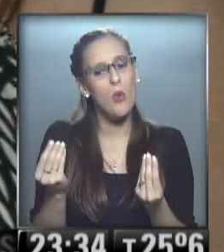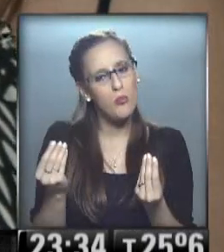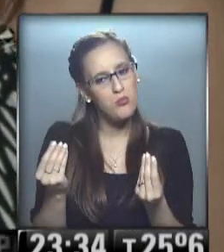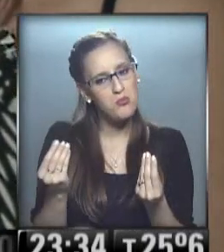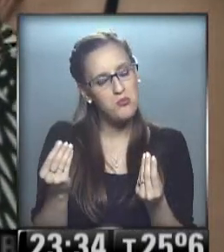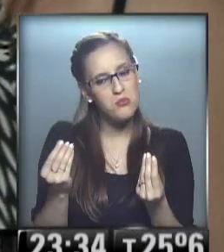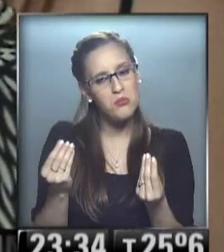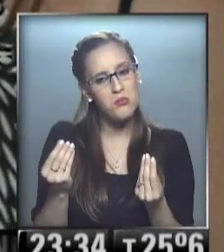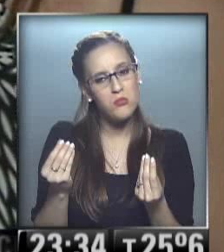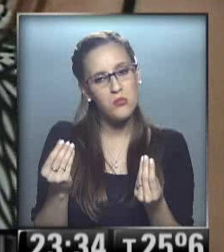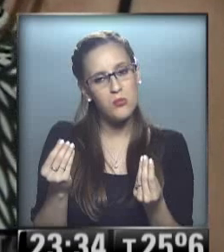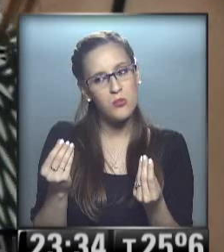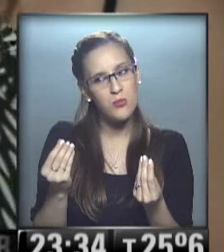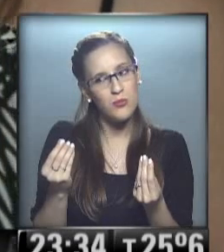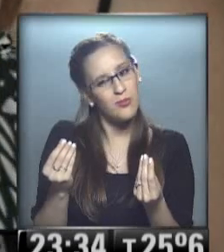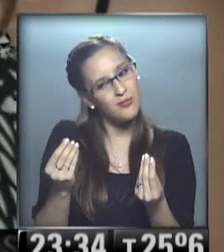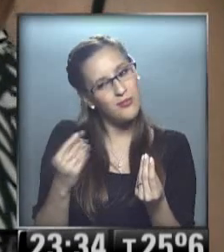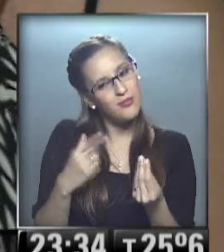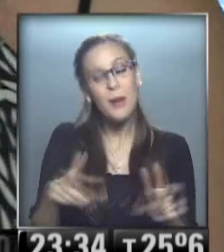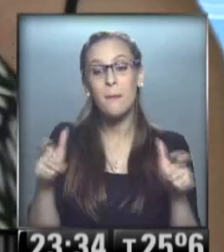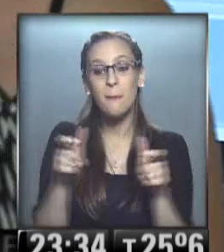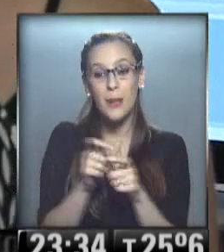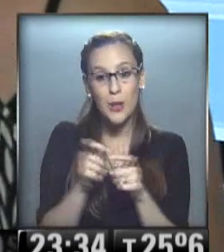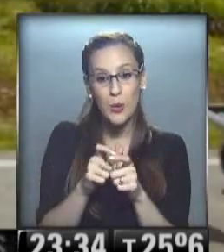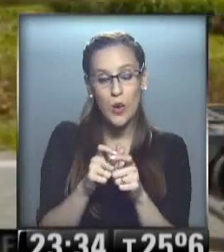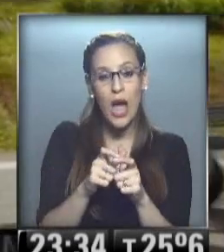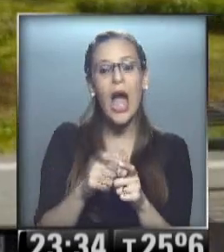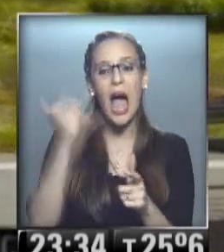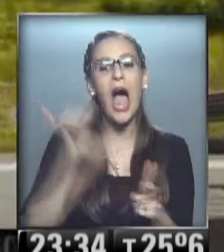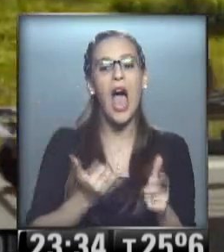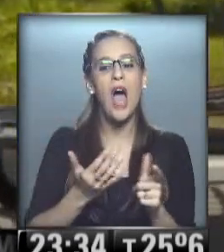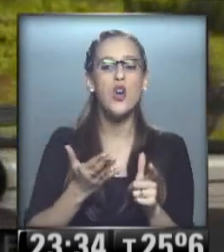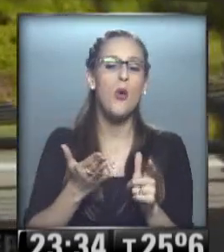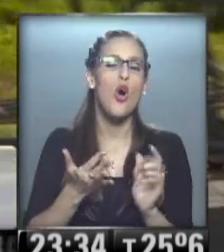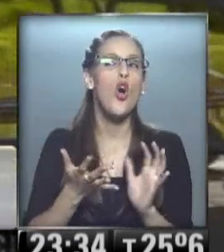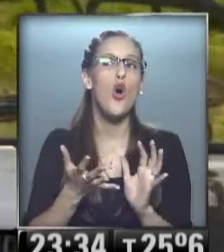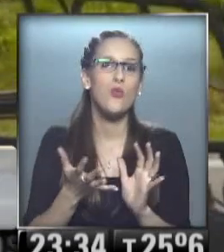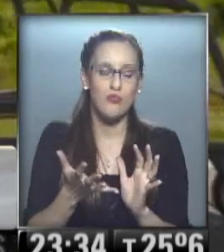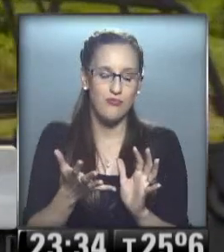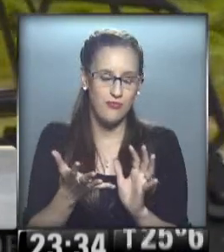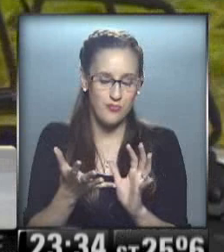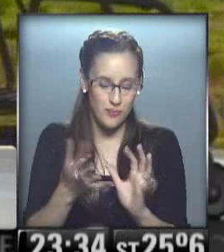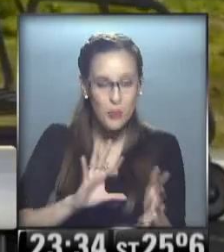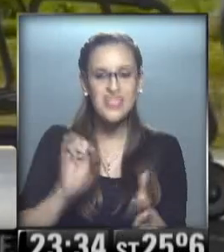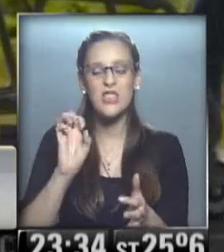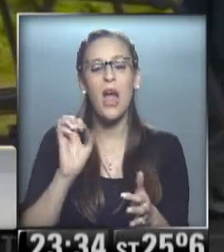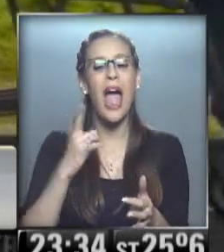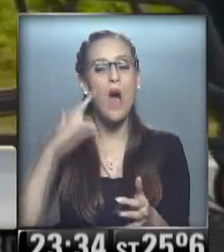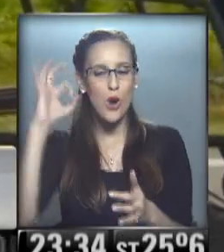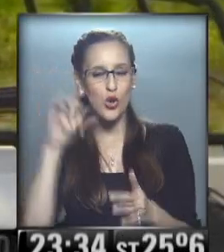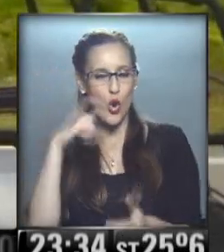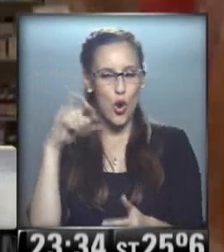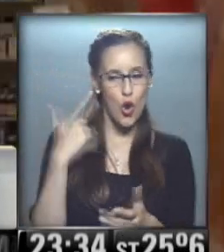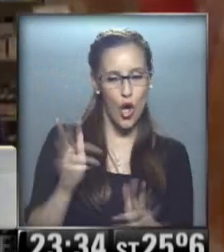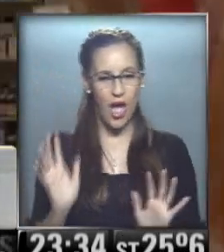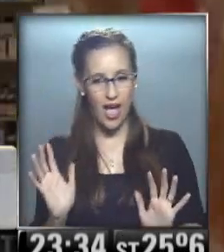una pegatina de sketch, sino una película donde esta vez hay un hilo argumental. Jackass, el abuelo sinvergüenza, es una historia que nos muestra a un